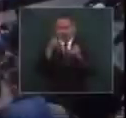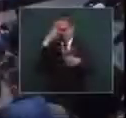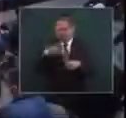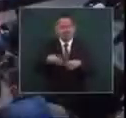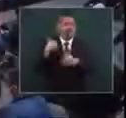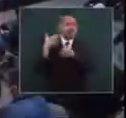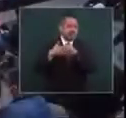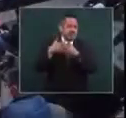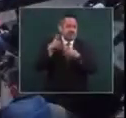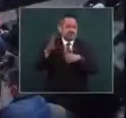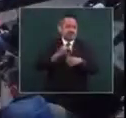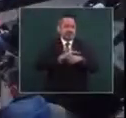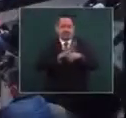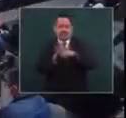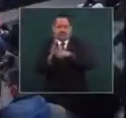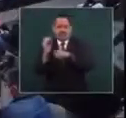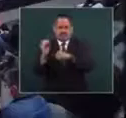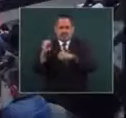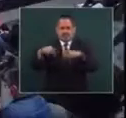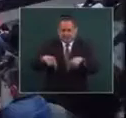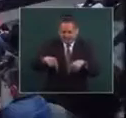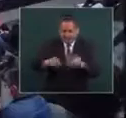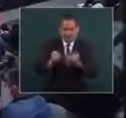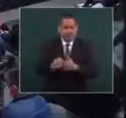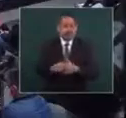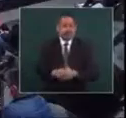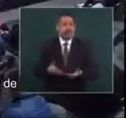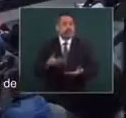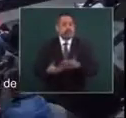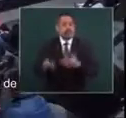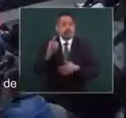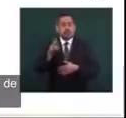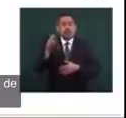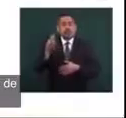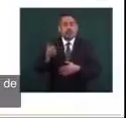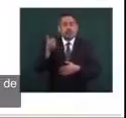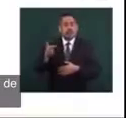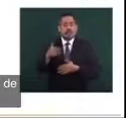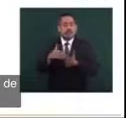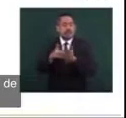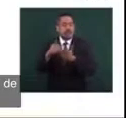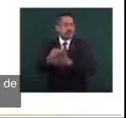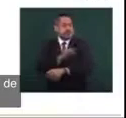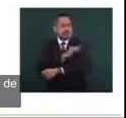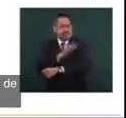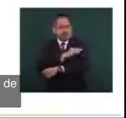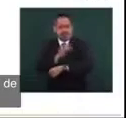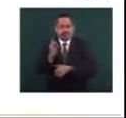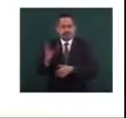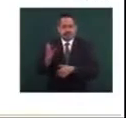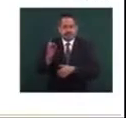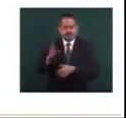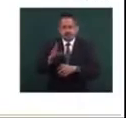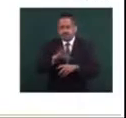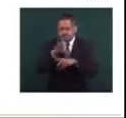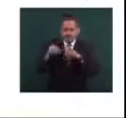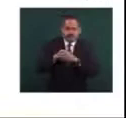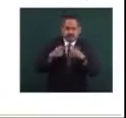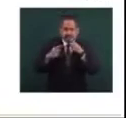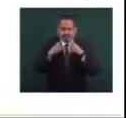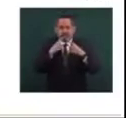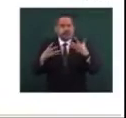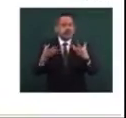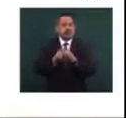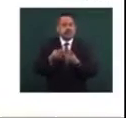Pasamos a la vacunación. En este momento tenemos 132.6 millones de dosis que ya hemos aplicado. Esto representa